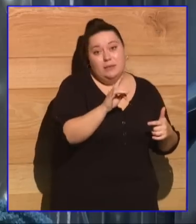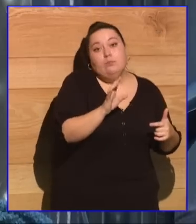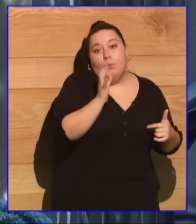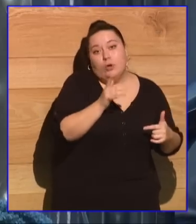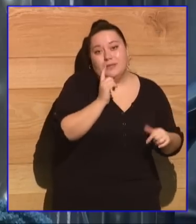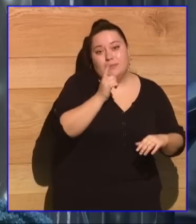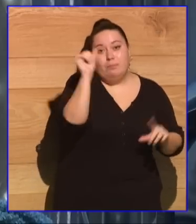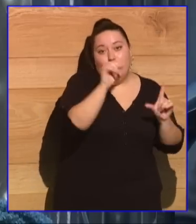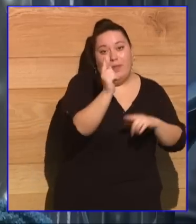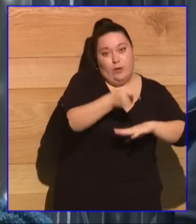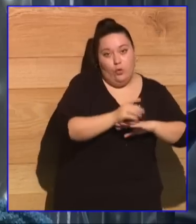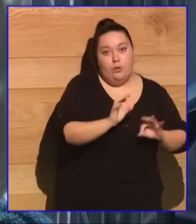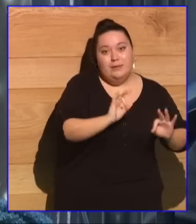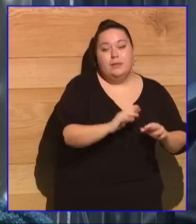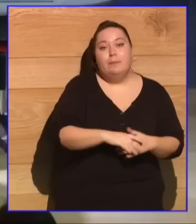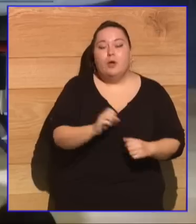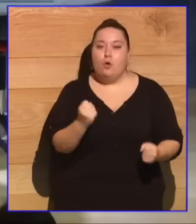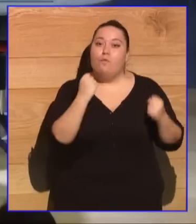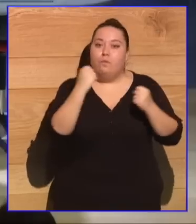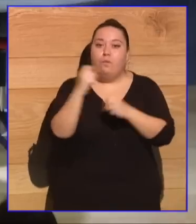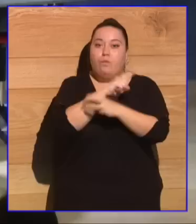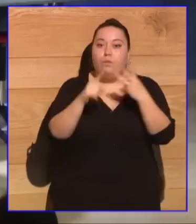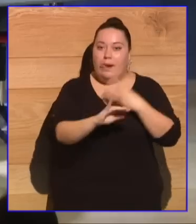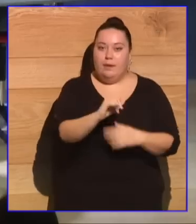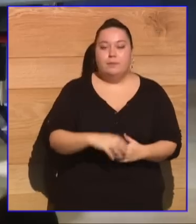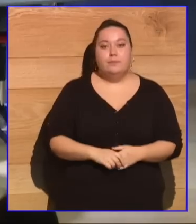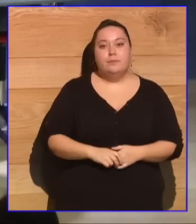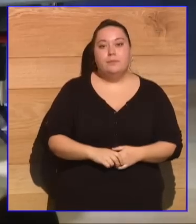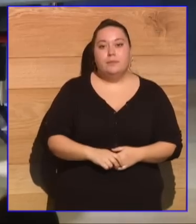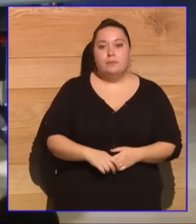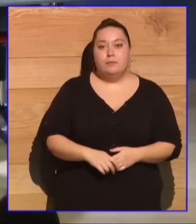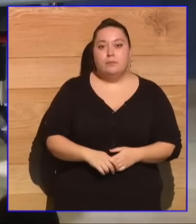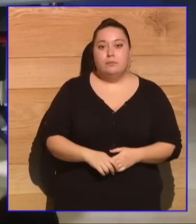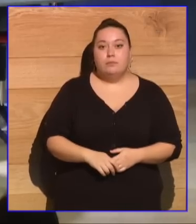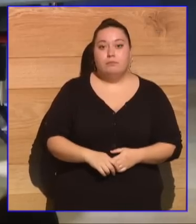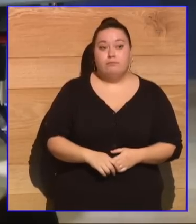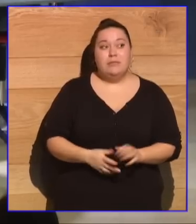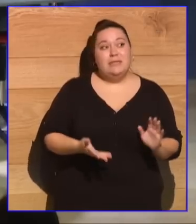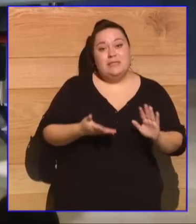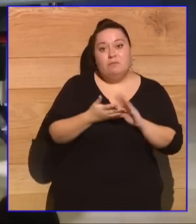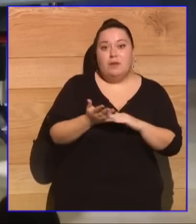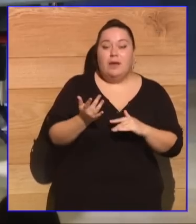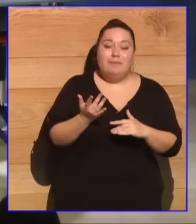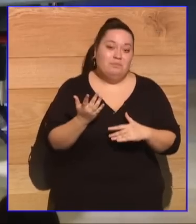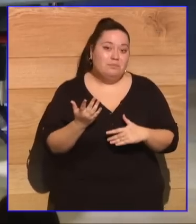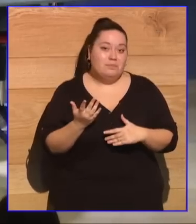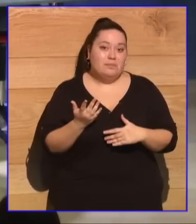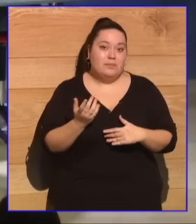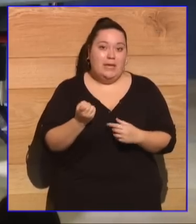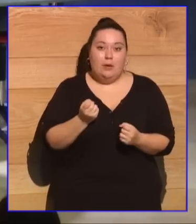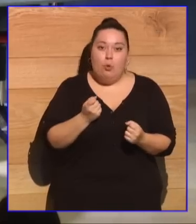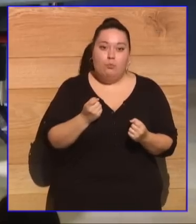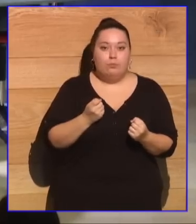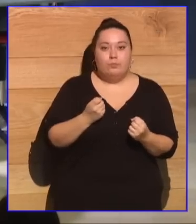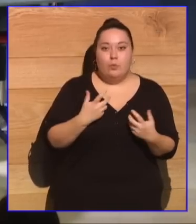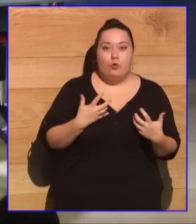de la película, pero insisto que aquí hay tres fuerzas creativas, no, en realidad independientes, y eso genera muchas